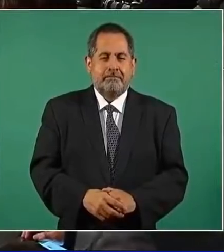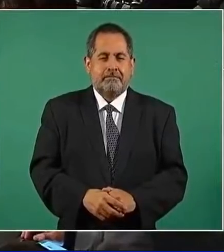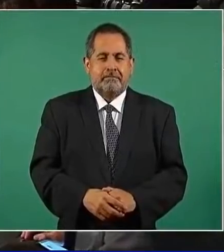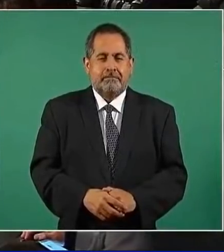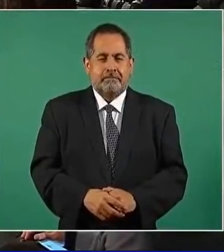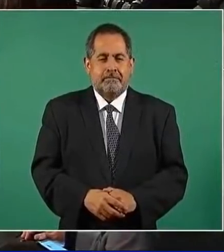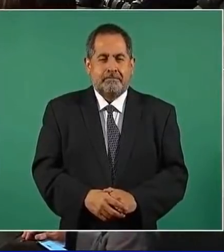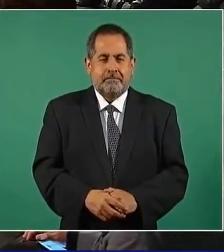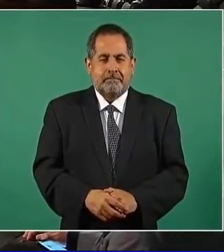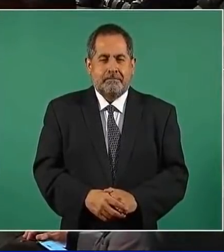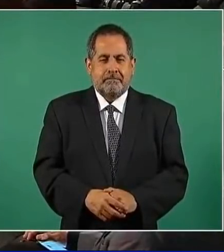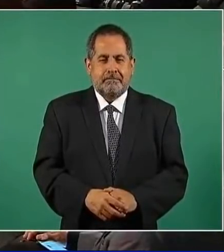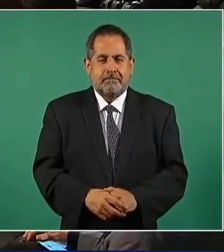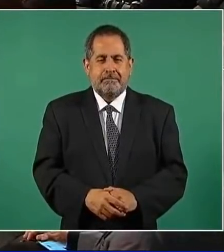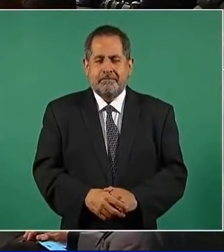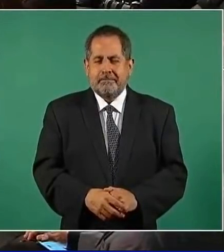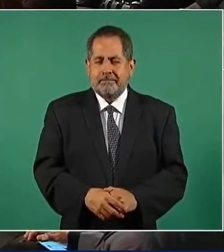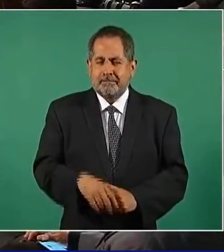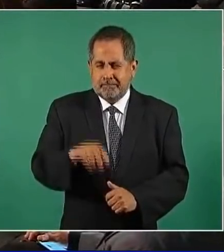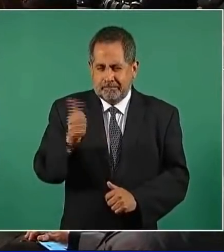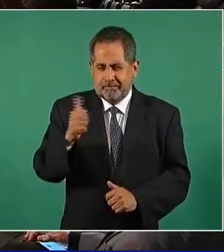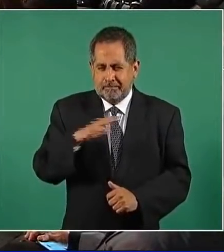la de calderón sí